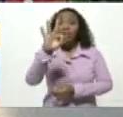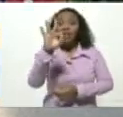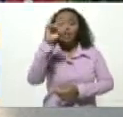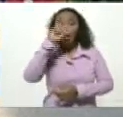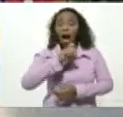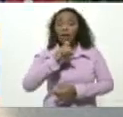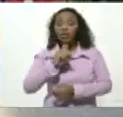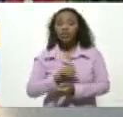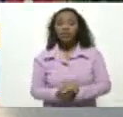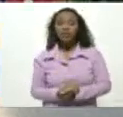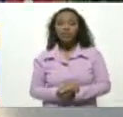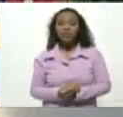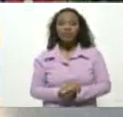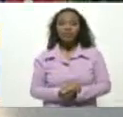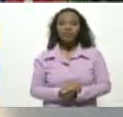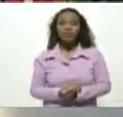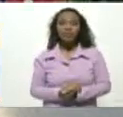3 años.